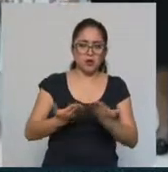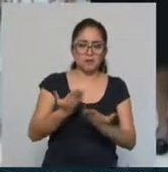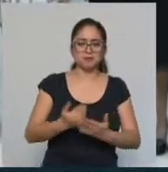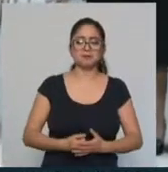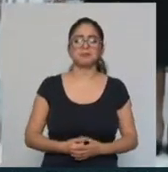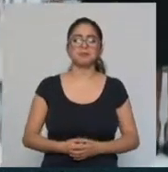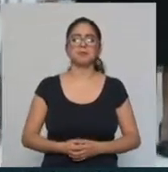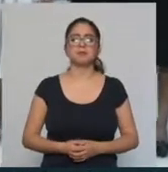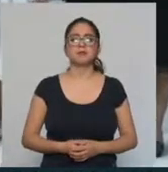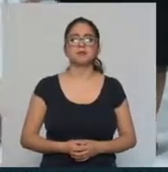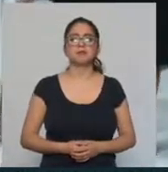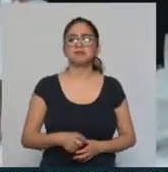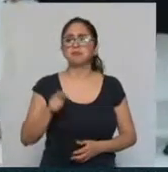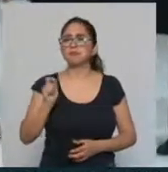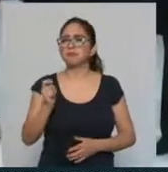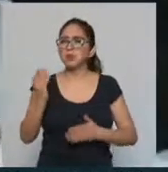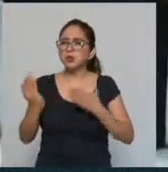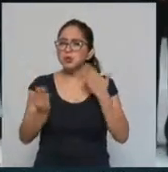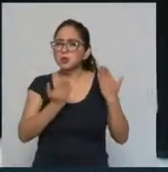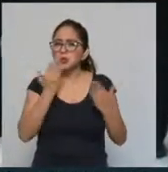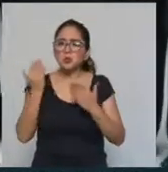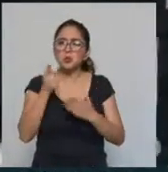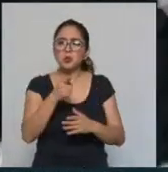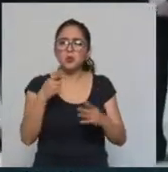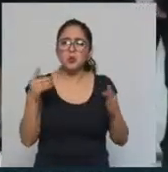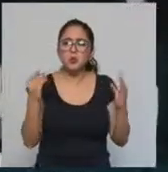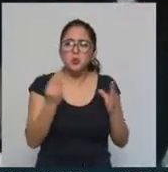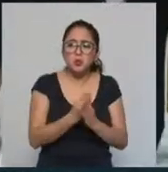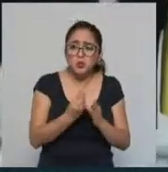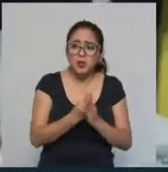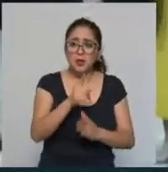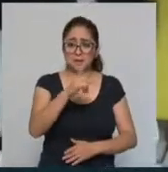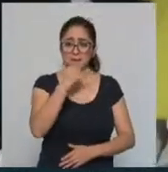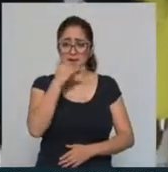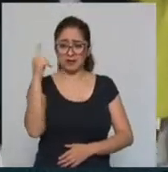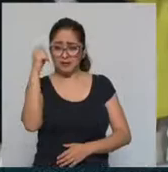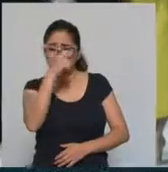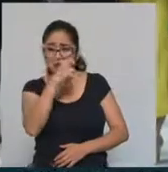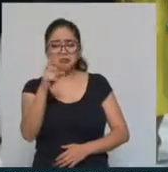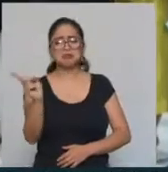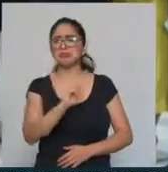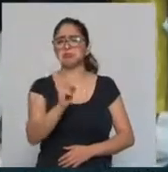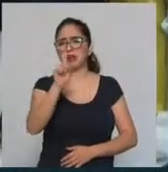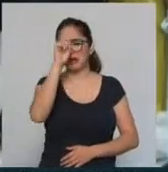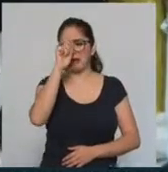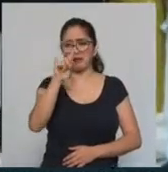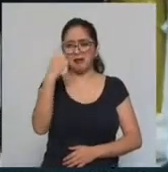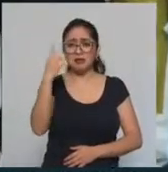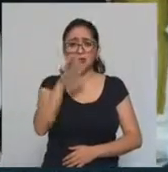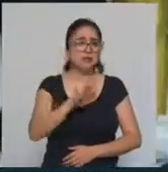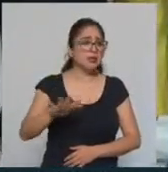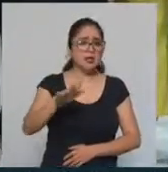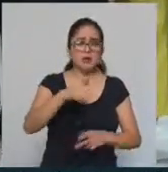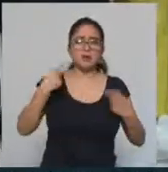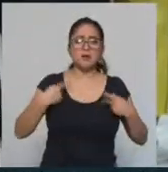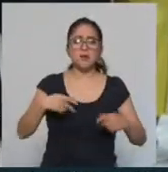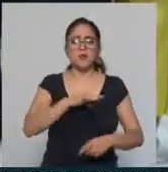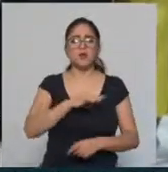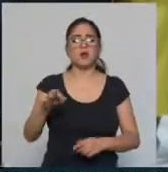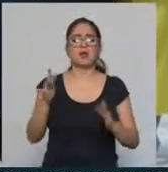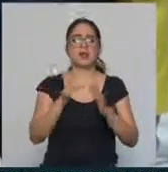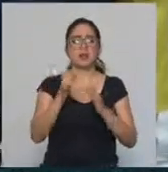formación básica de los cursos institucionales, para nada, es muy sencillo. Ustedes, toda la sociedad puede entrar a la página en